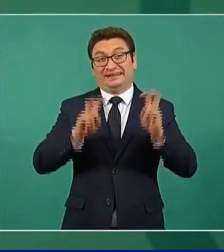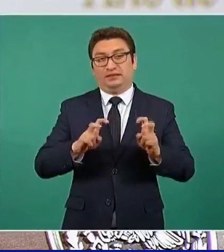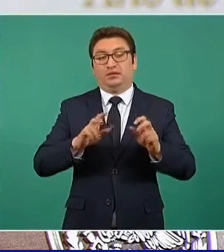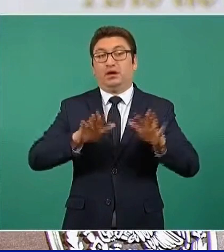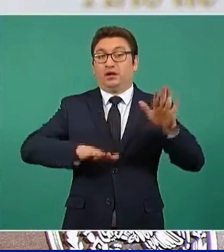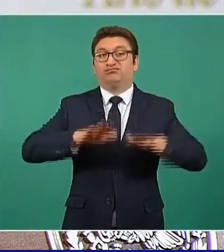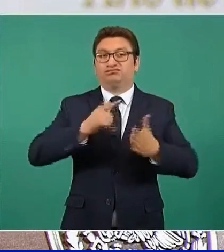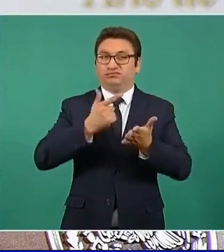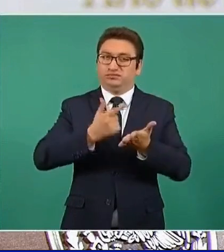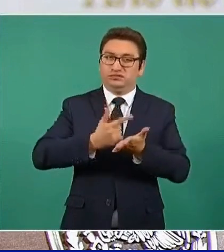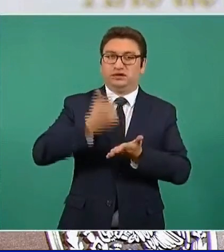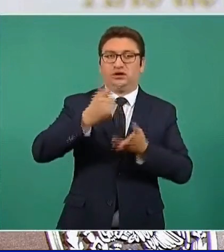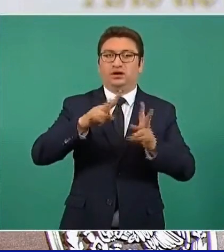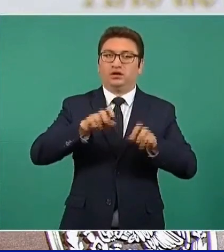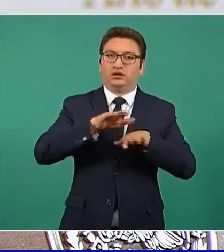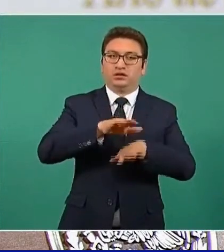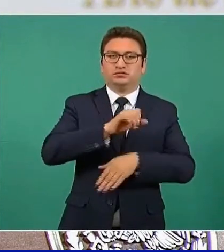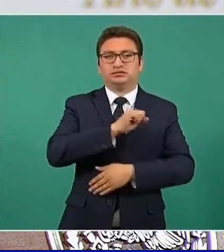graves de salud